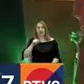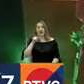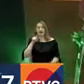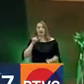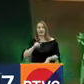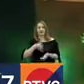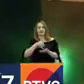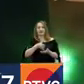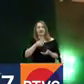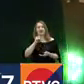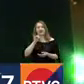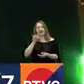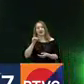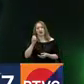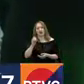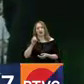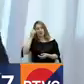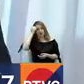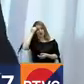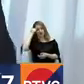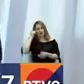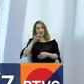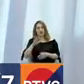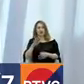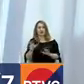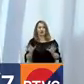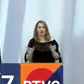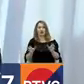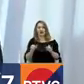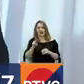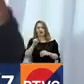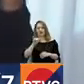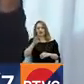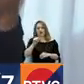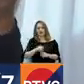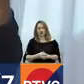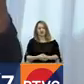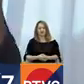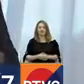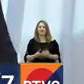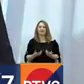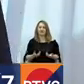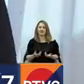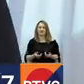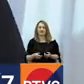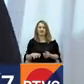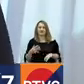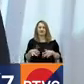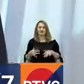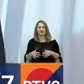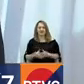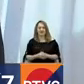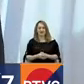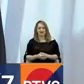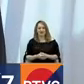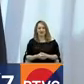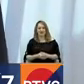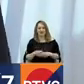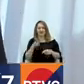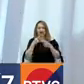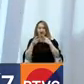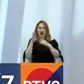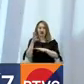piñeros y el profe director de radio horita un proyecto que nace justamente hace algunos años salud ajá muy buena charla